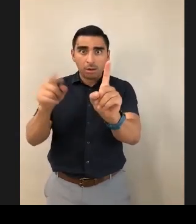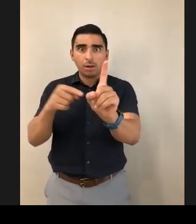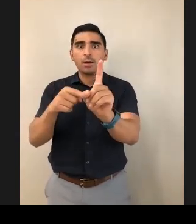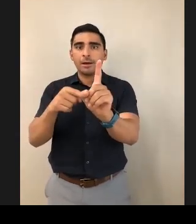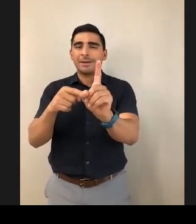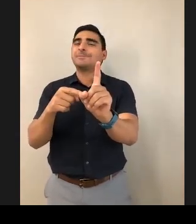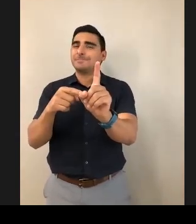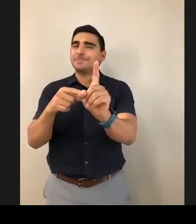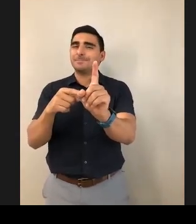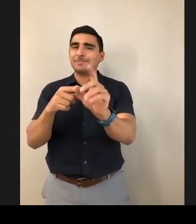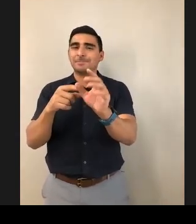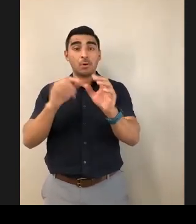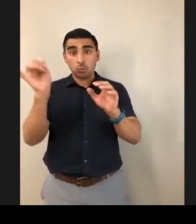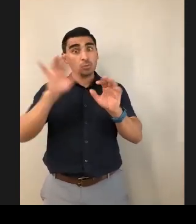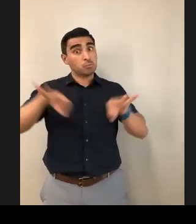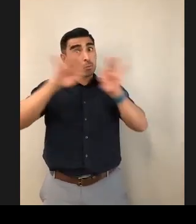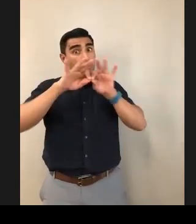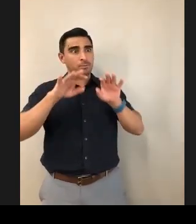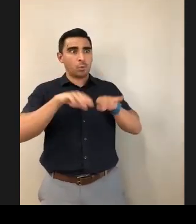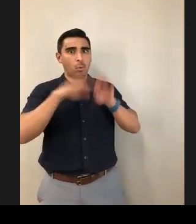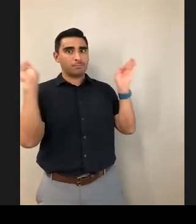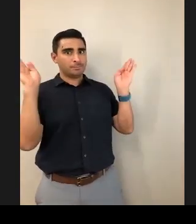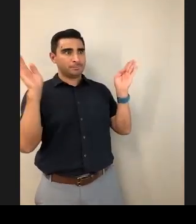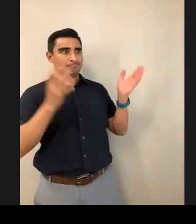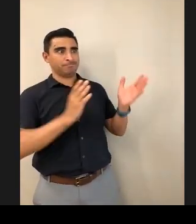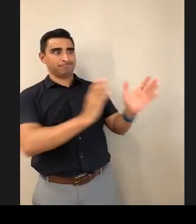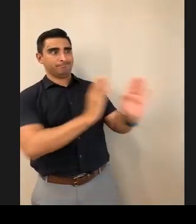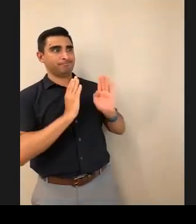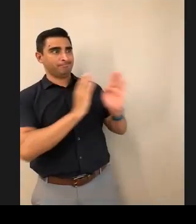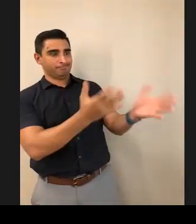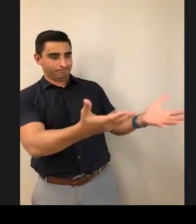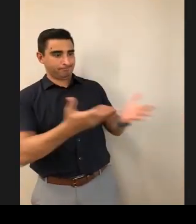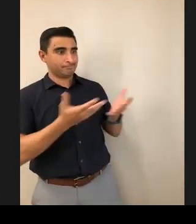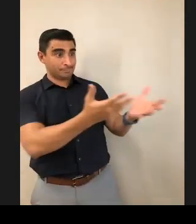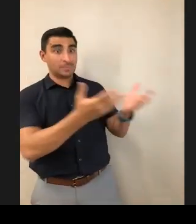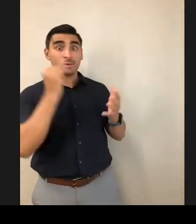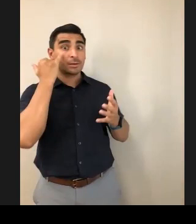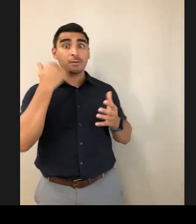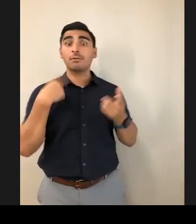ejecutar. Ser transparente cuando